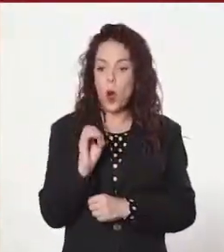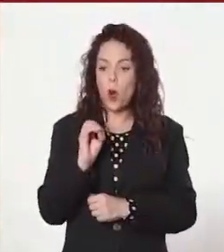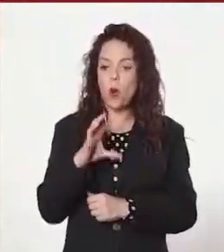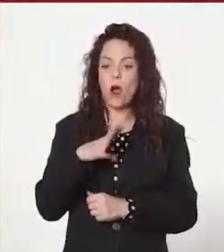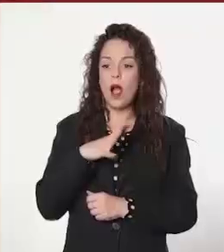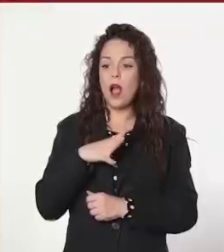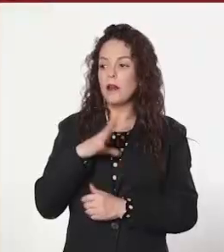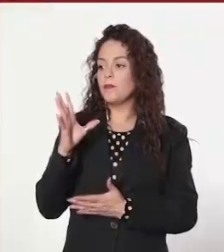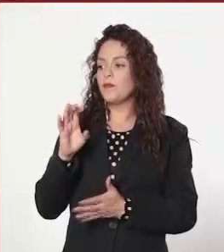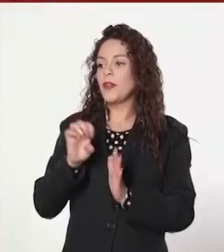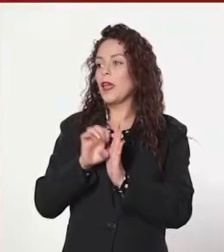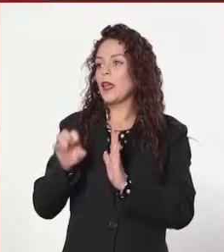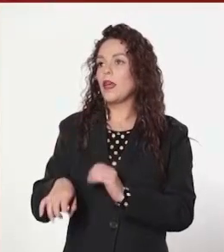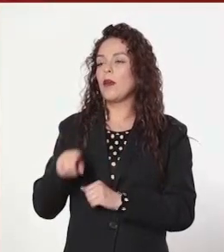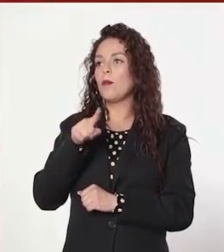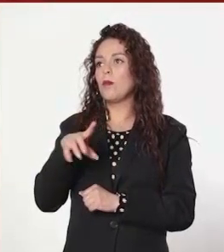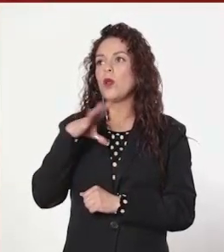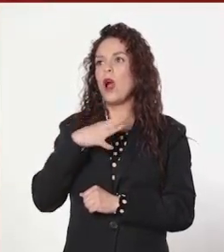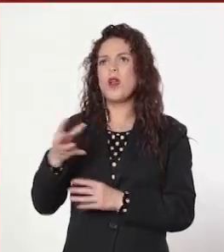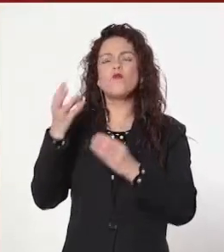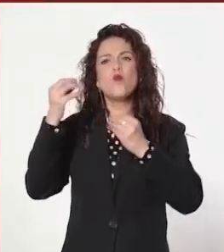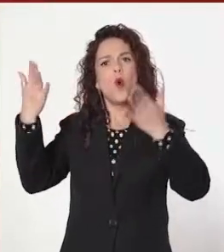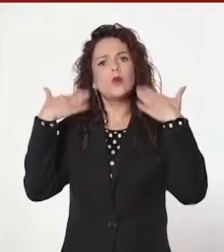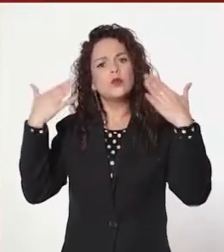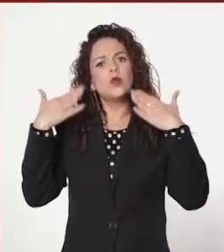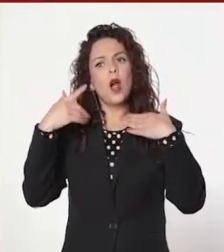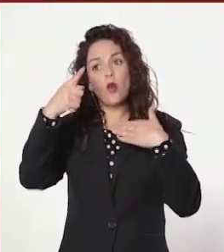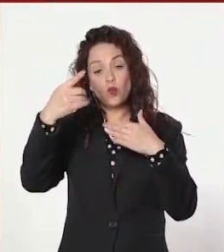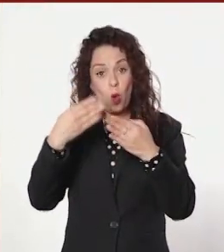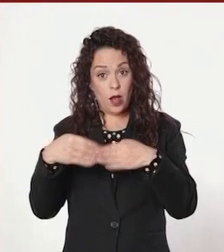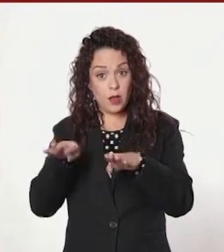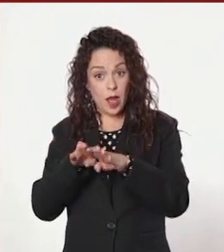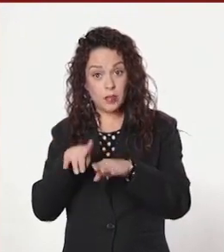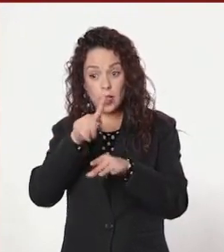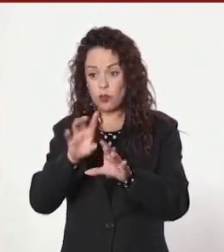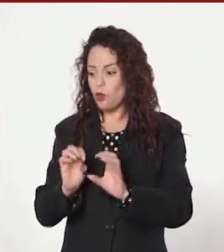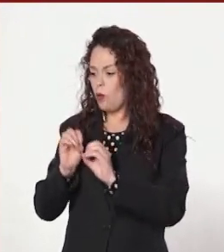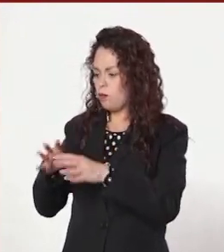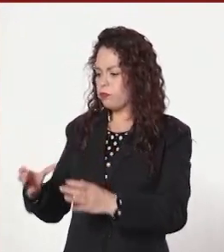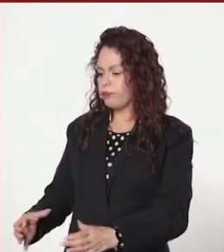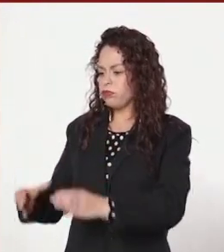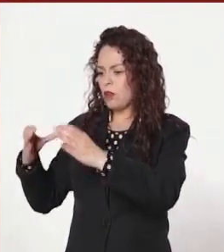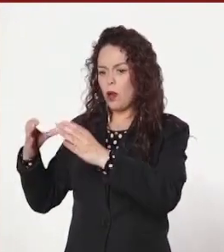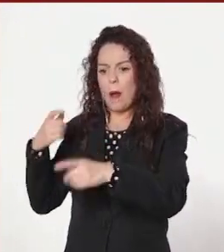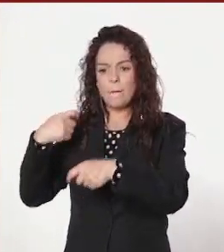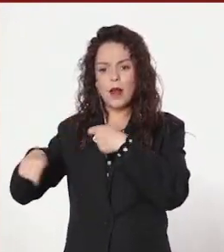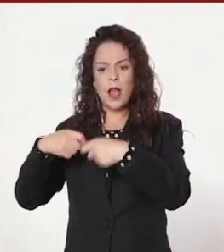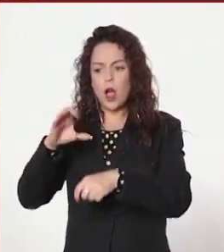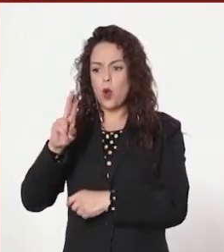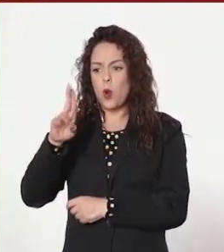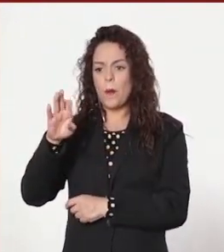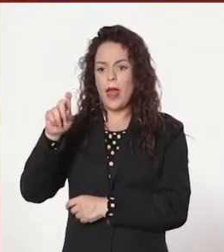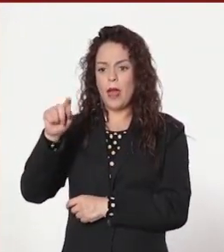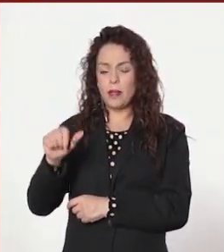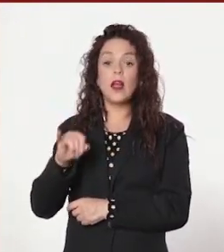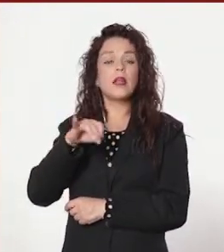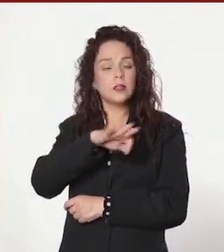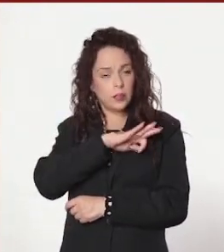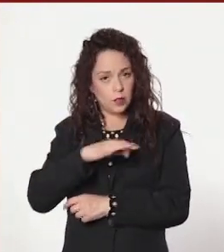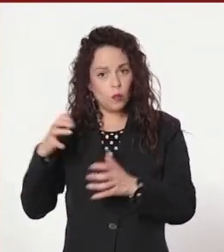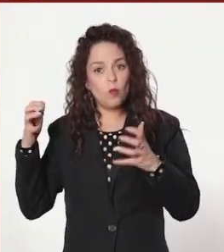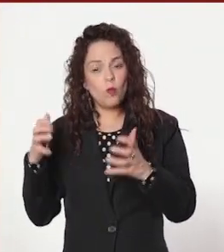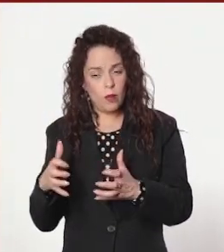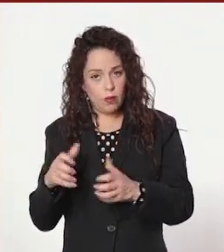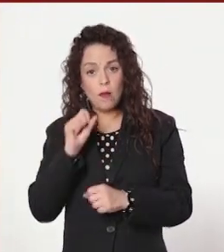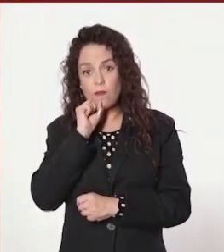Por ejemplo, si vives en un lugar que hace muchísimo calor y la pones en una cubeta de plástico, que también se puede hacer,